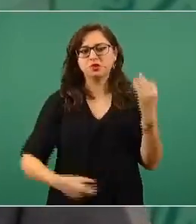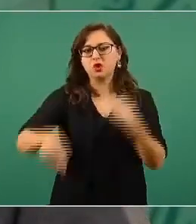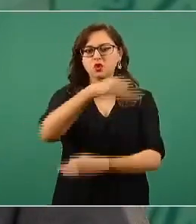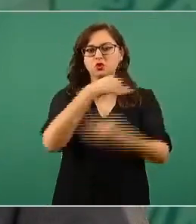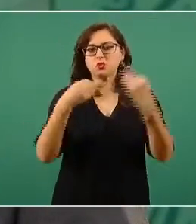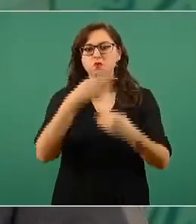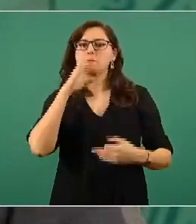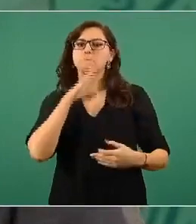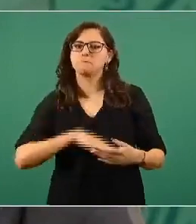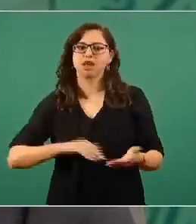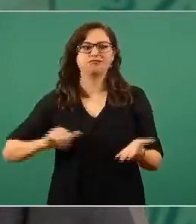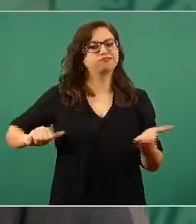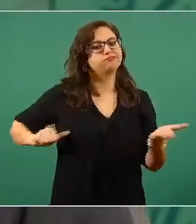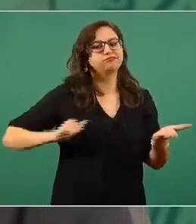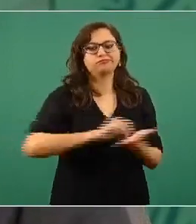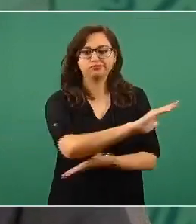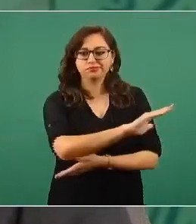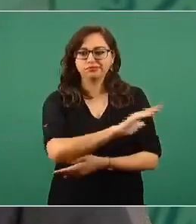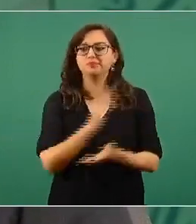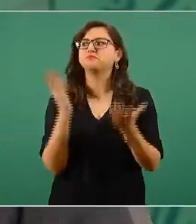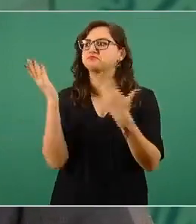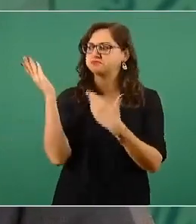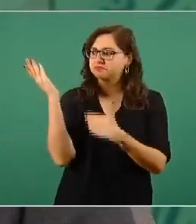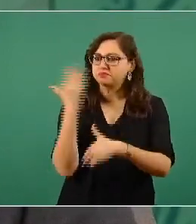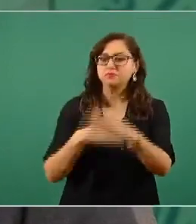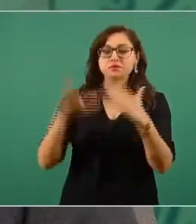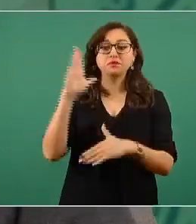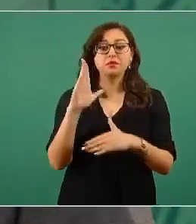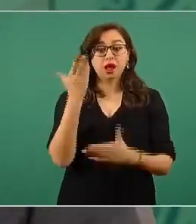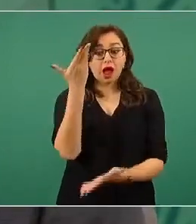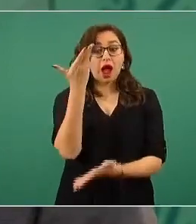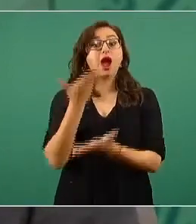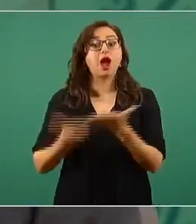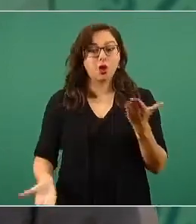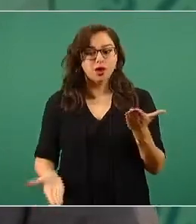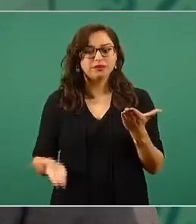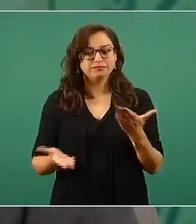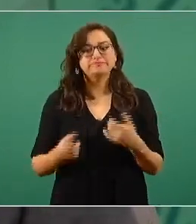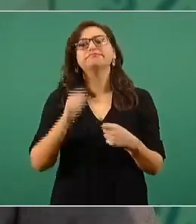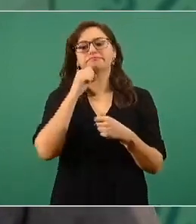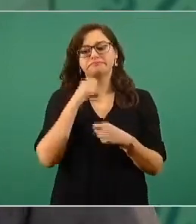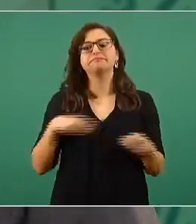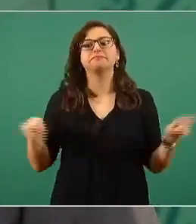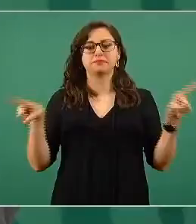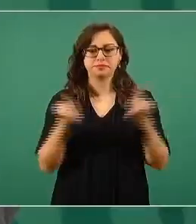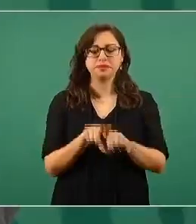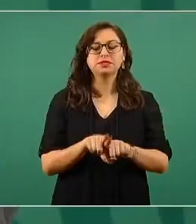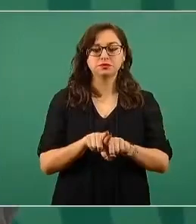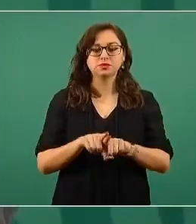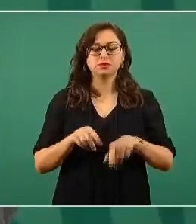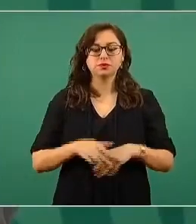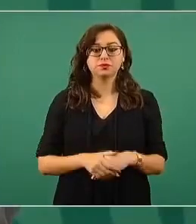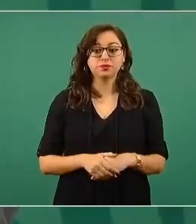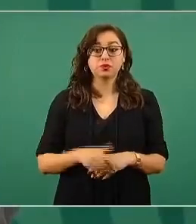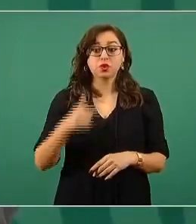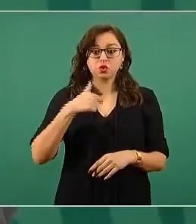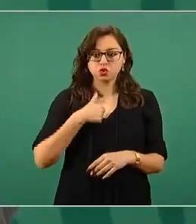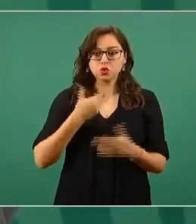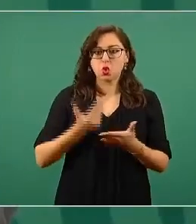salimos adelante. Pues es algo parecido. Y aclaro aquí, no lo hice desde el primer día,